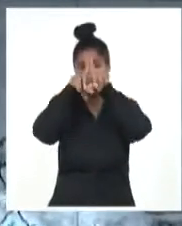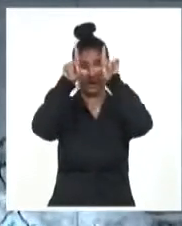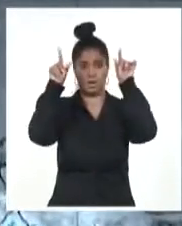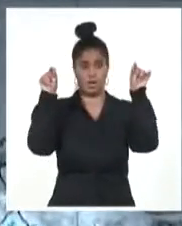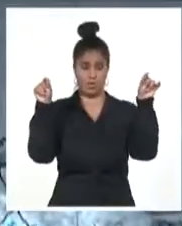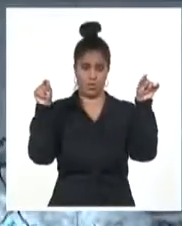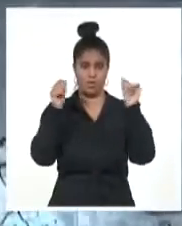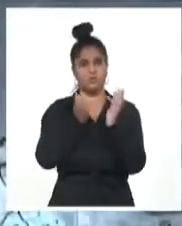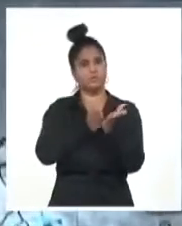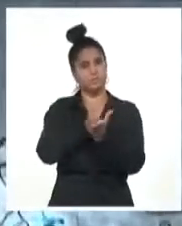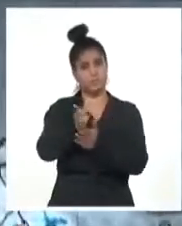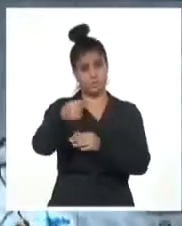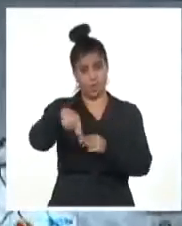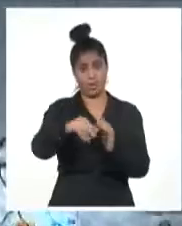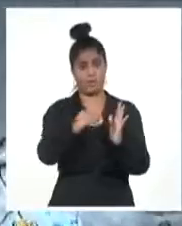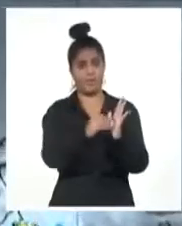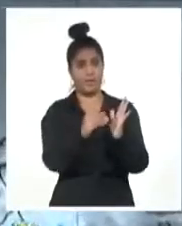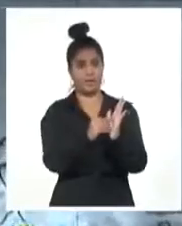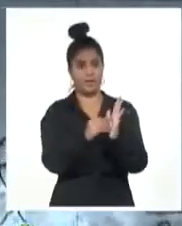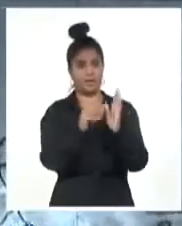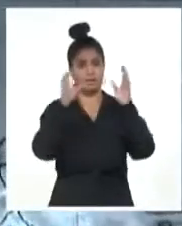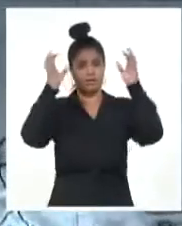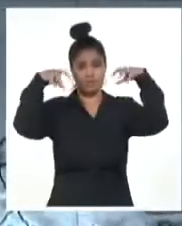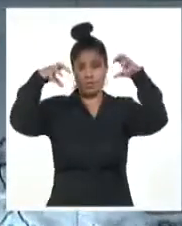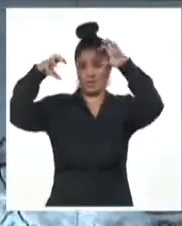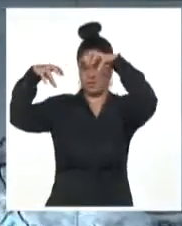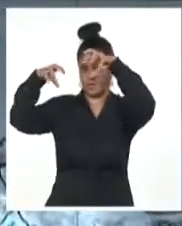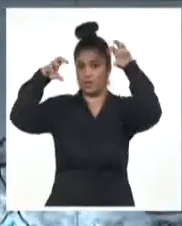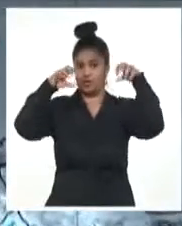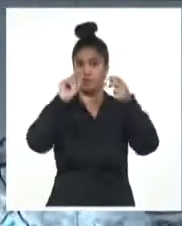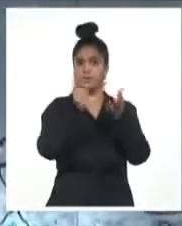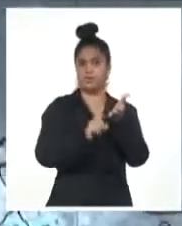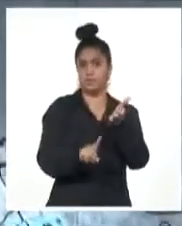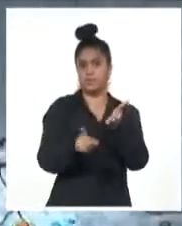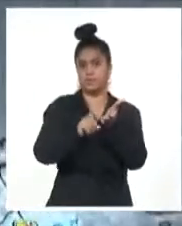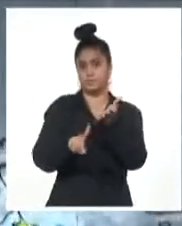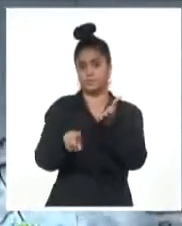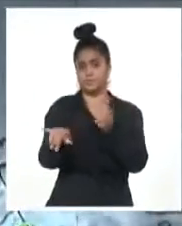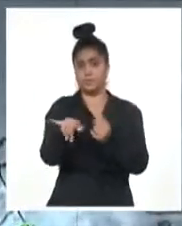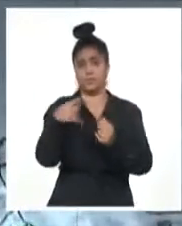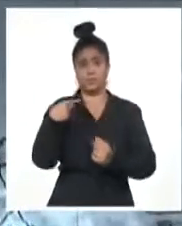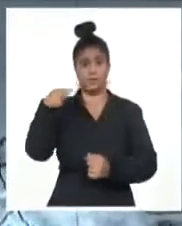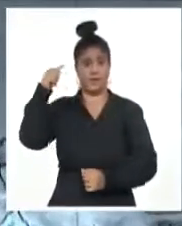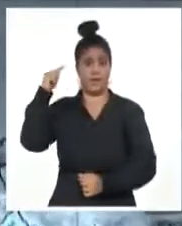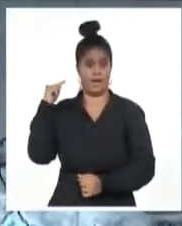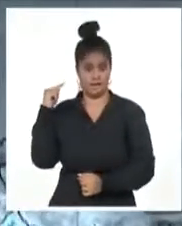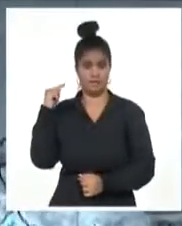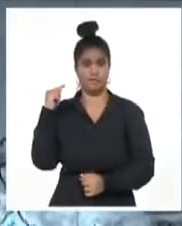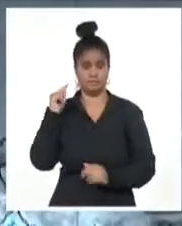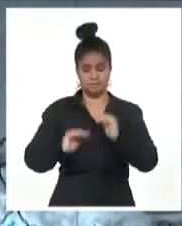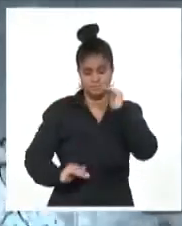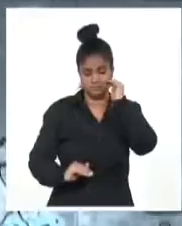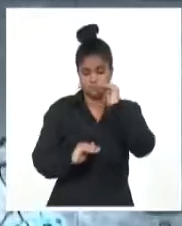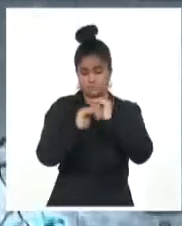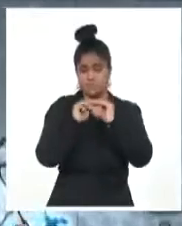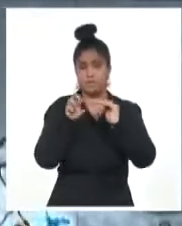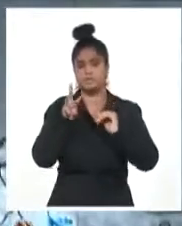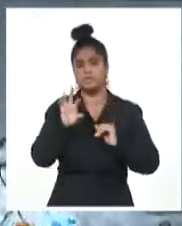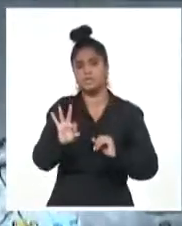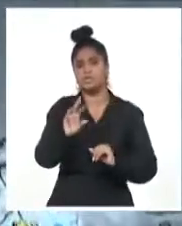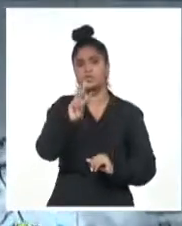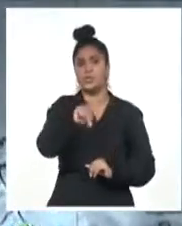local incentivan en la tarde la ocurrencia de aislados chubascos y tormentas eléctricas, como ocurrió ayer en las últimas 24 horas, un acumulado de 38